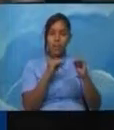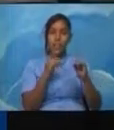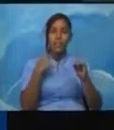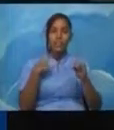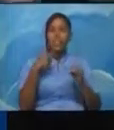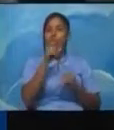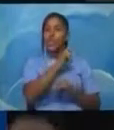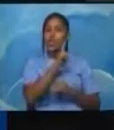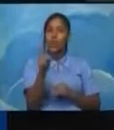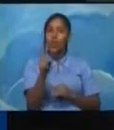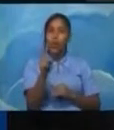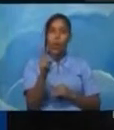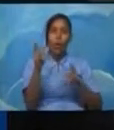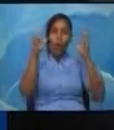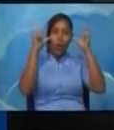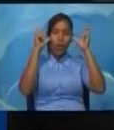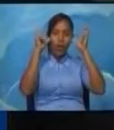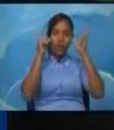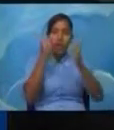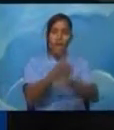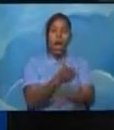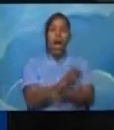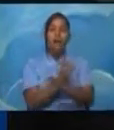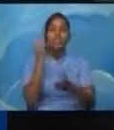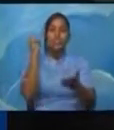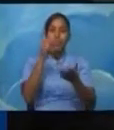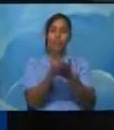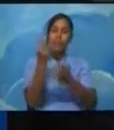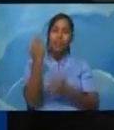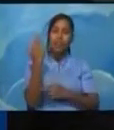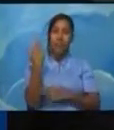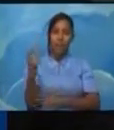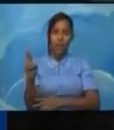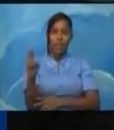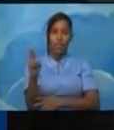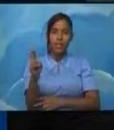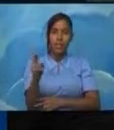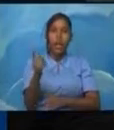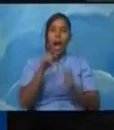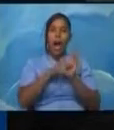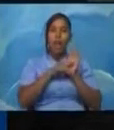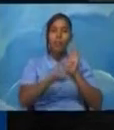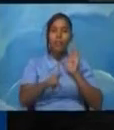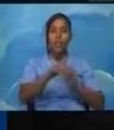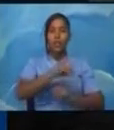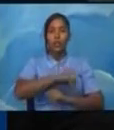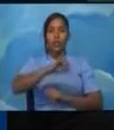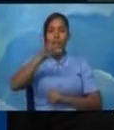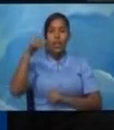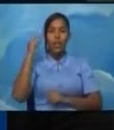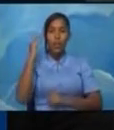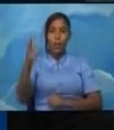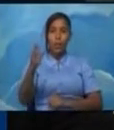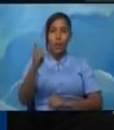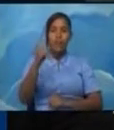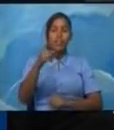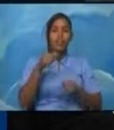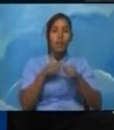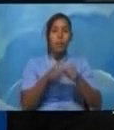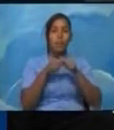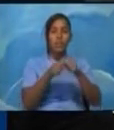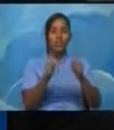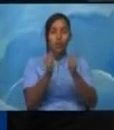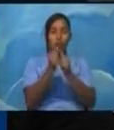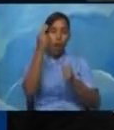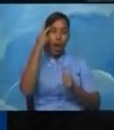y os hablé, y no disteis oído, antes fuiste rebelde al mandato de Jehová, y persistiendo